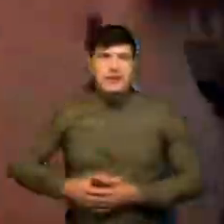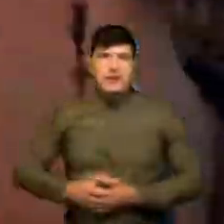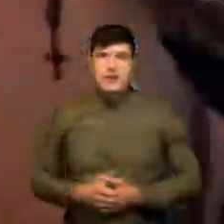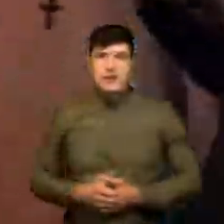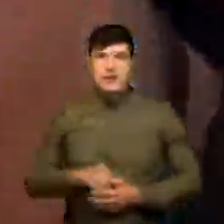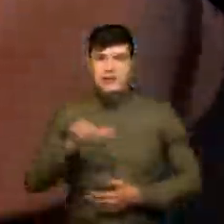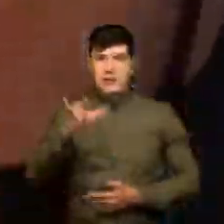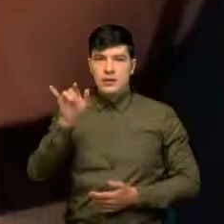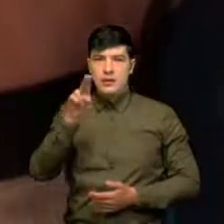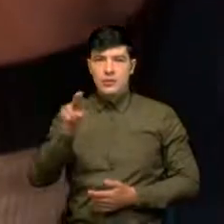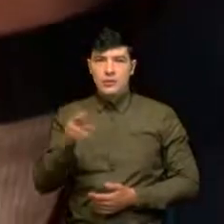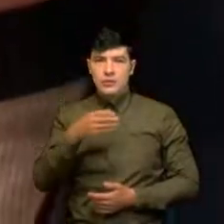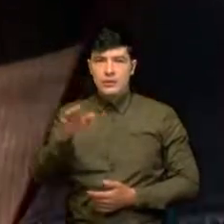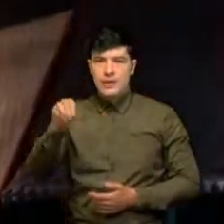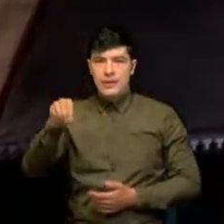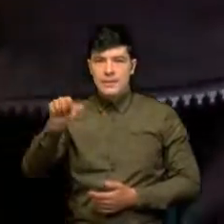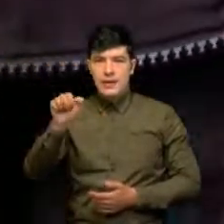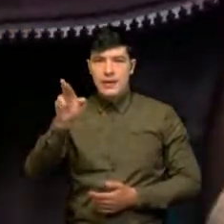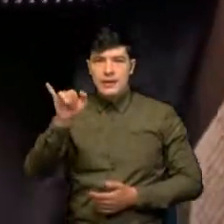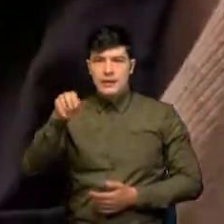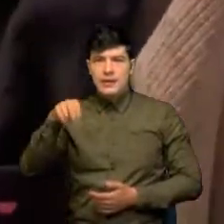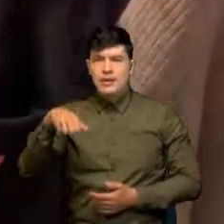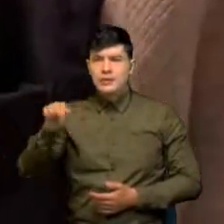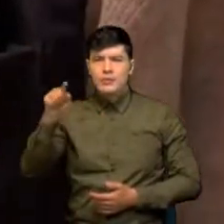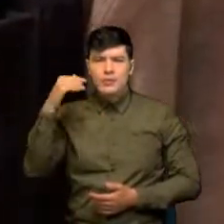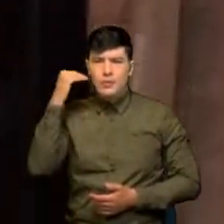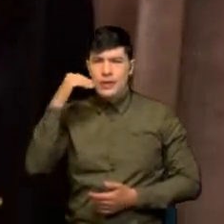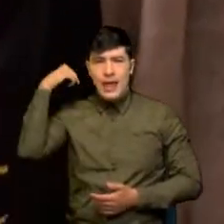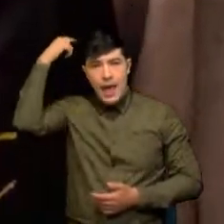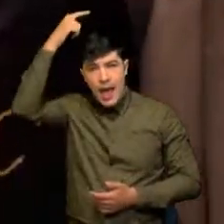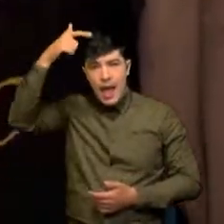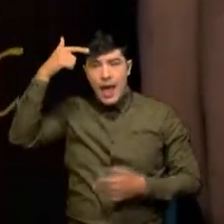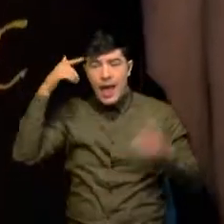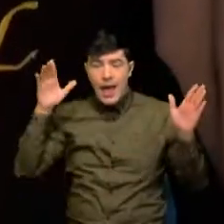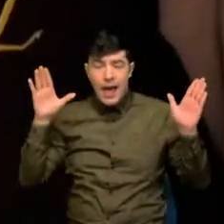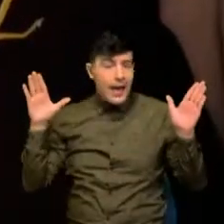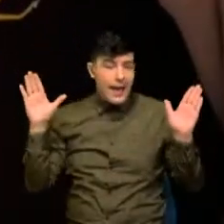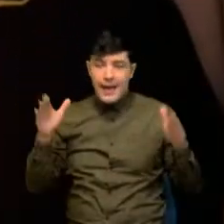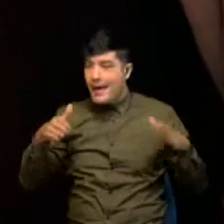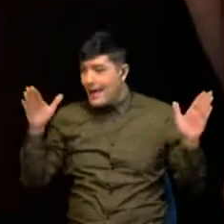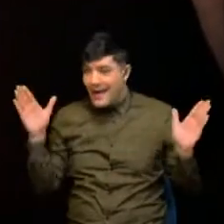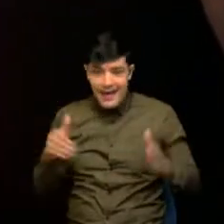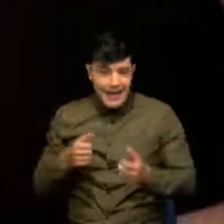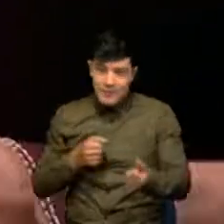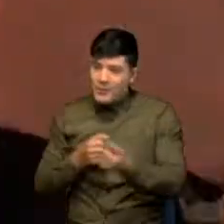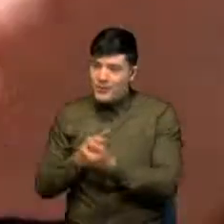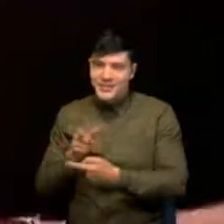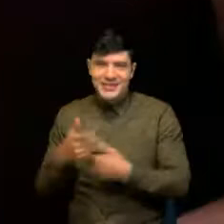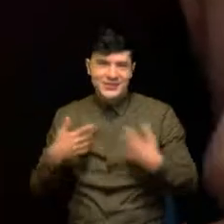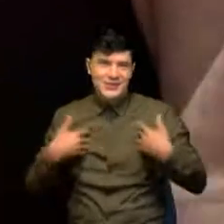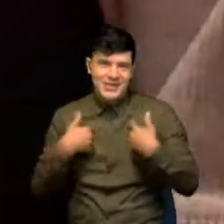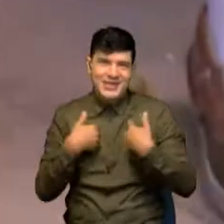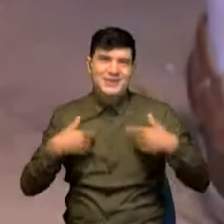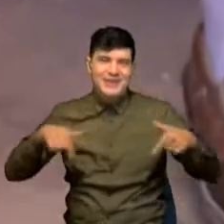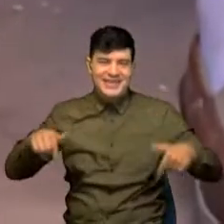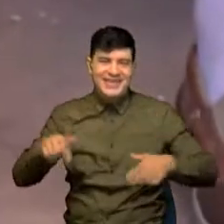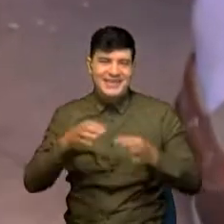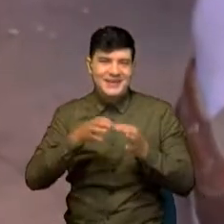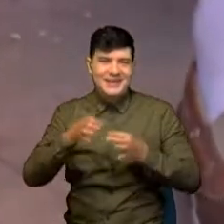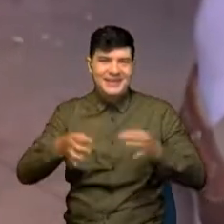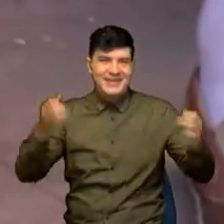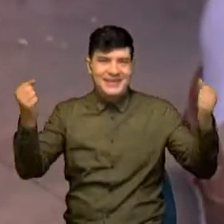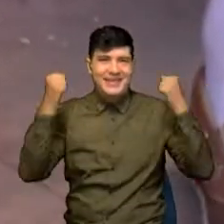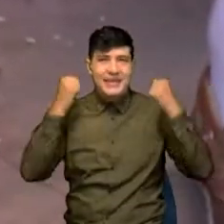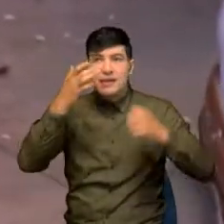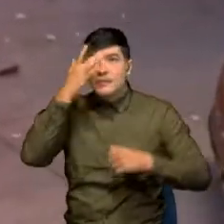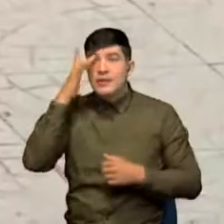Luz Marina Carrillo es el ángel de los animalitos de Piedecuesta. Hoy es considerada la heroína de este sector por ser la voz de